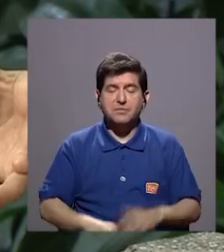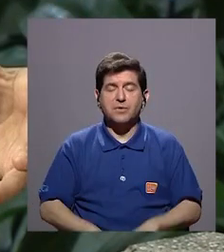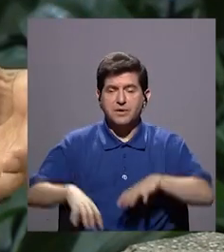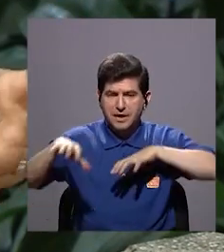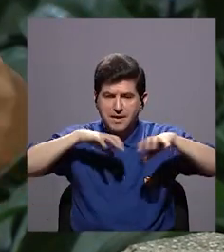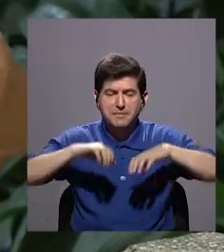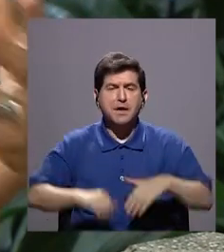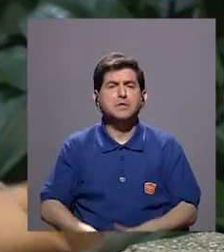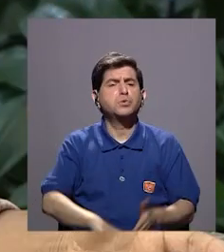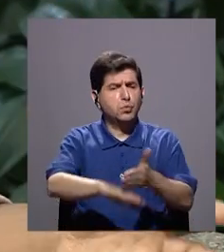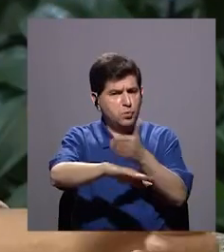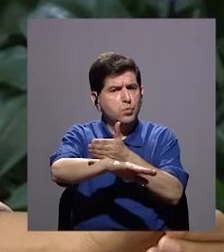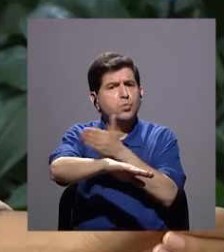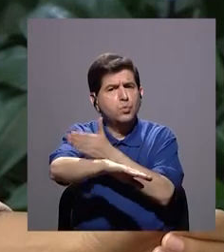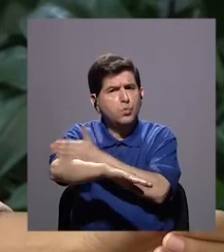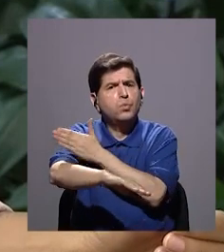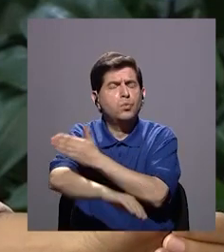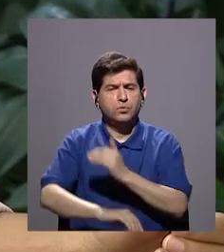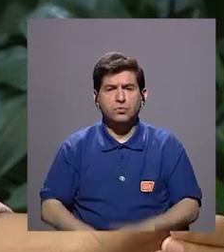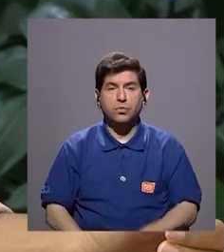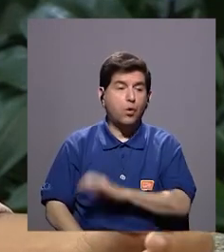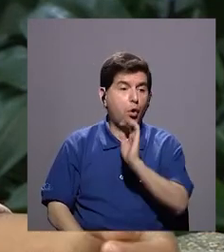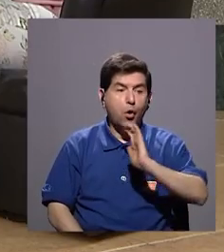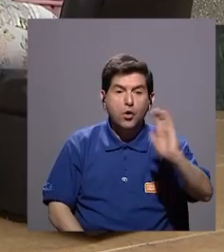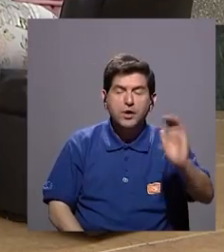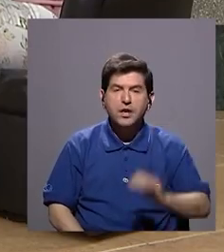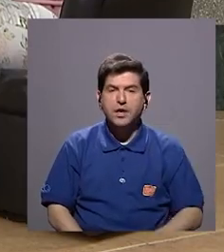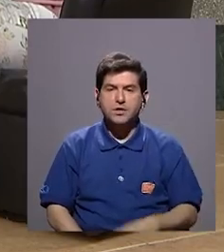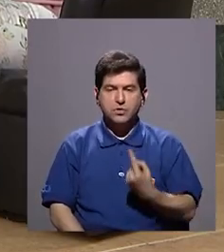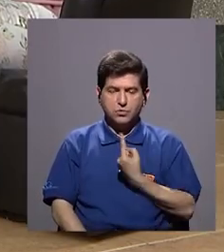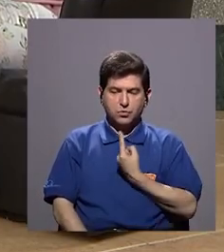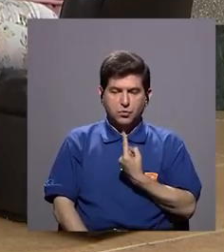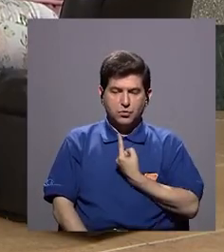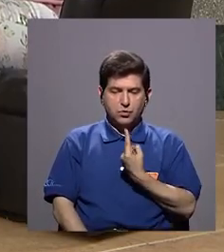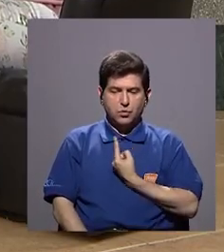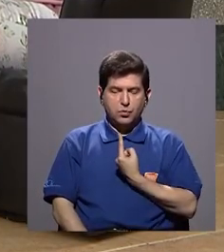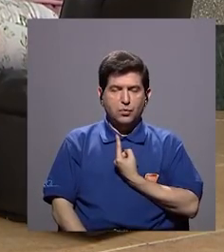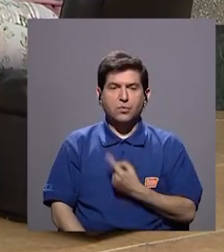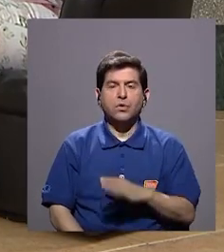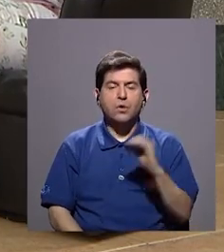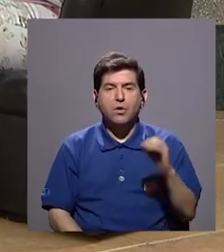problemas motores pueden mejorar muchísimo. Uh-huh. O niños con autismo,